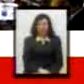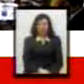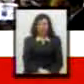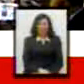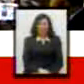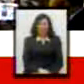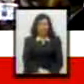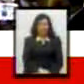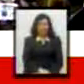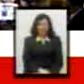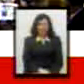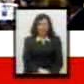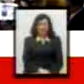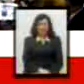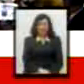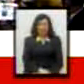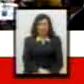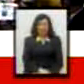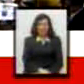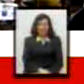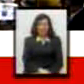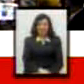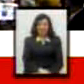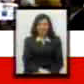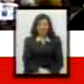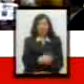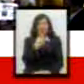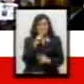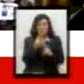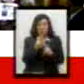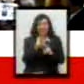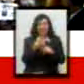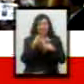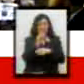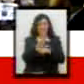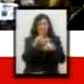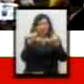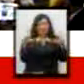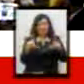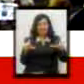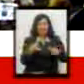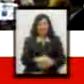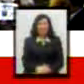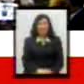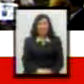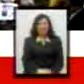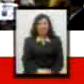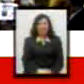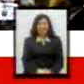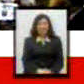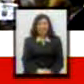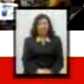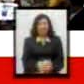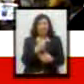en la sala grao también hay un numeroso grupo que está espando por la pantalla el la